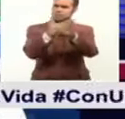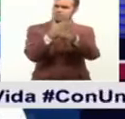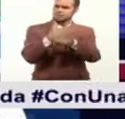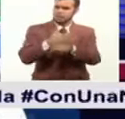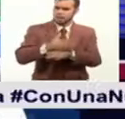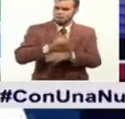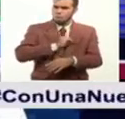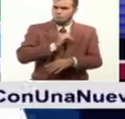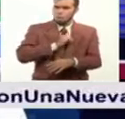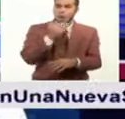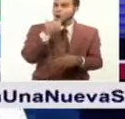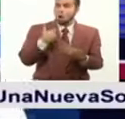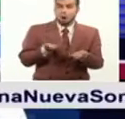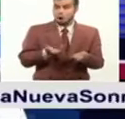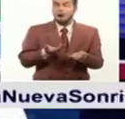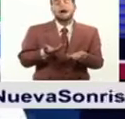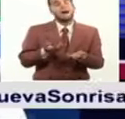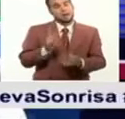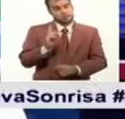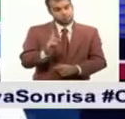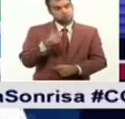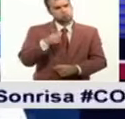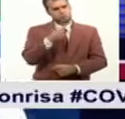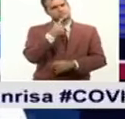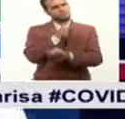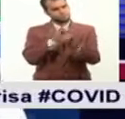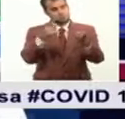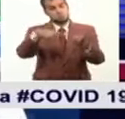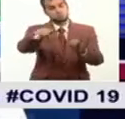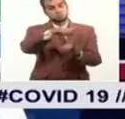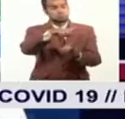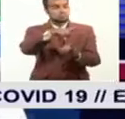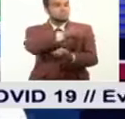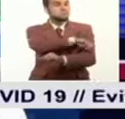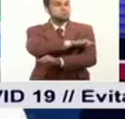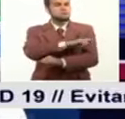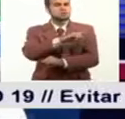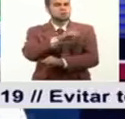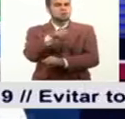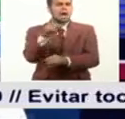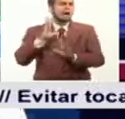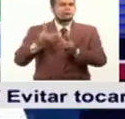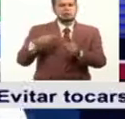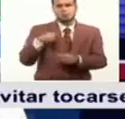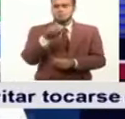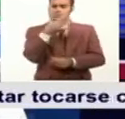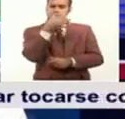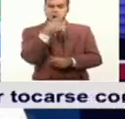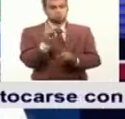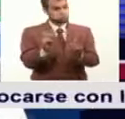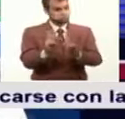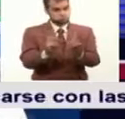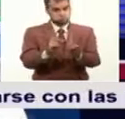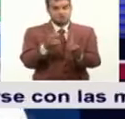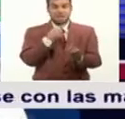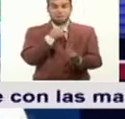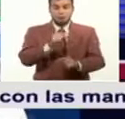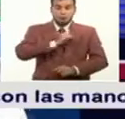la población no se automedique, sino que inmediatamente, ante el menor síntoma,